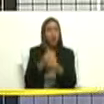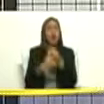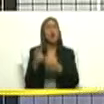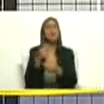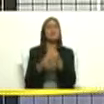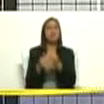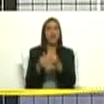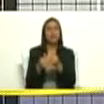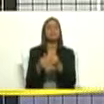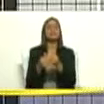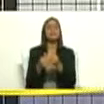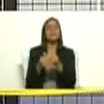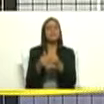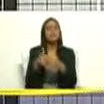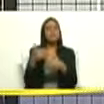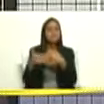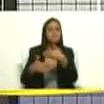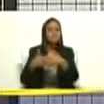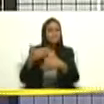el